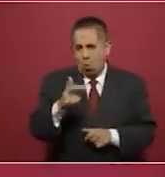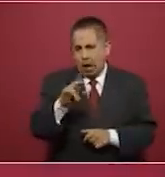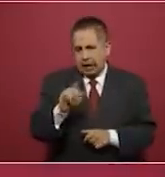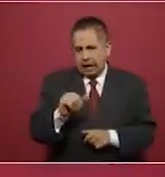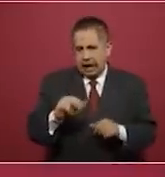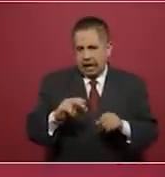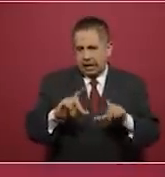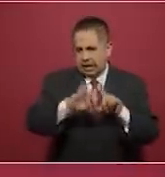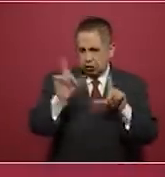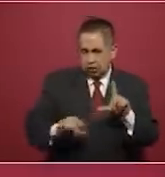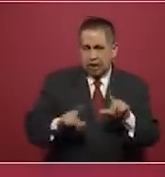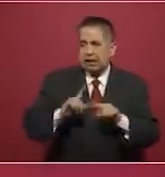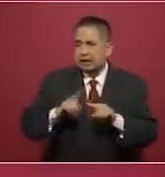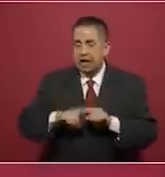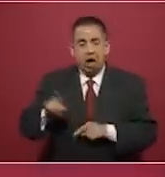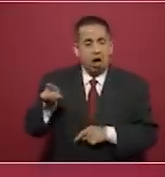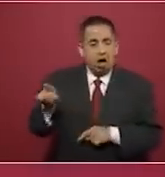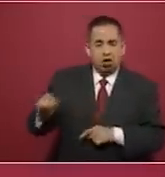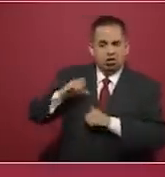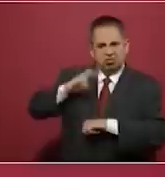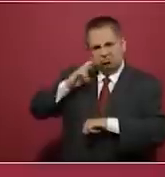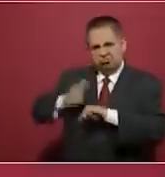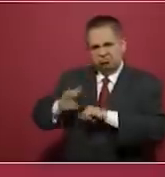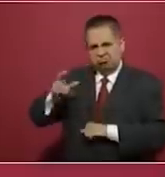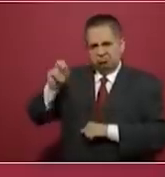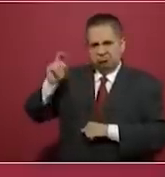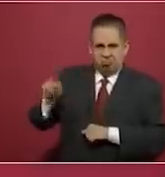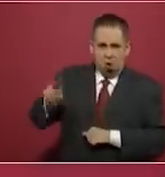la alta comisionada